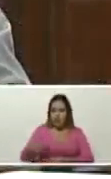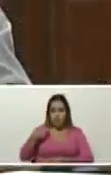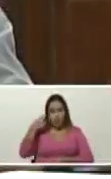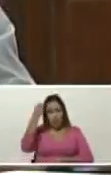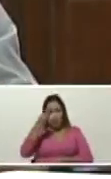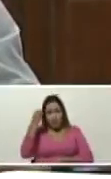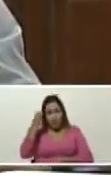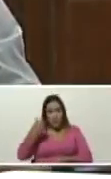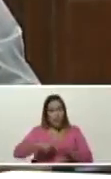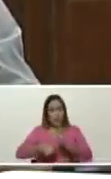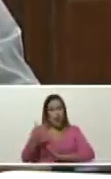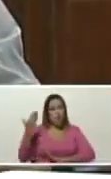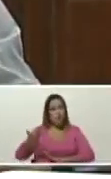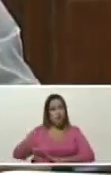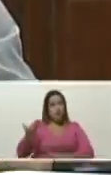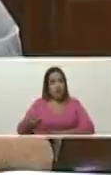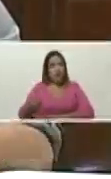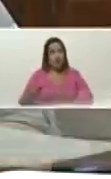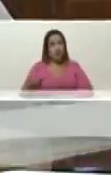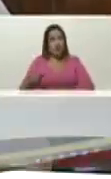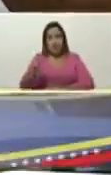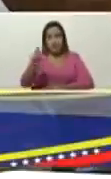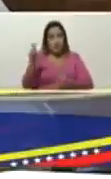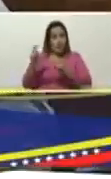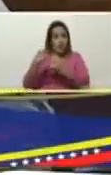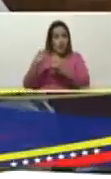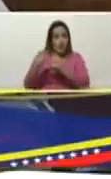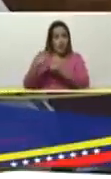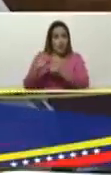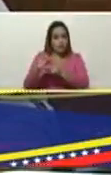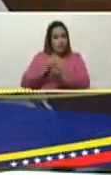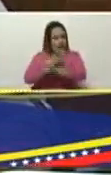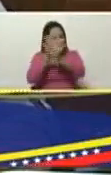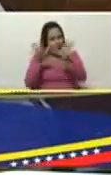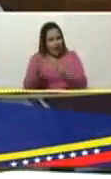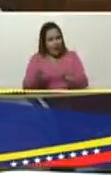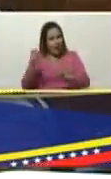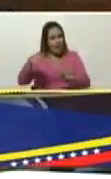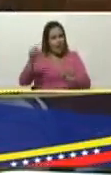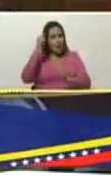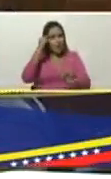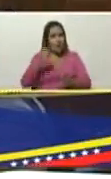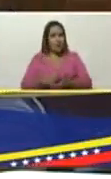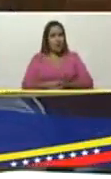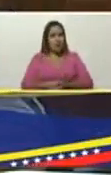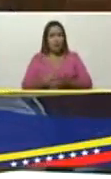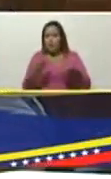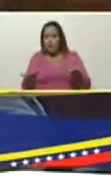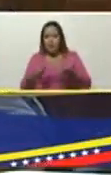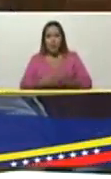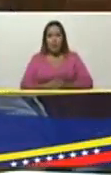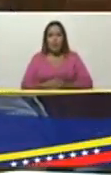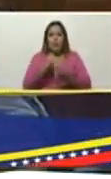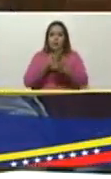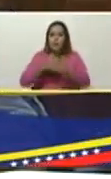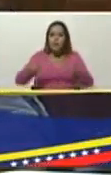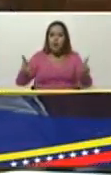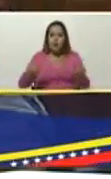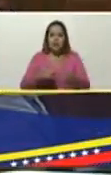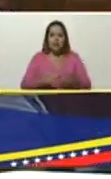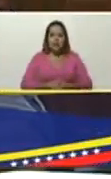medular de sus palabras tan contundentes del día de hoy tiene que ver con la democracia